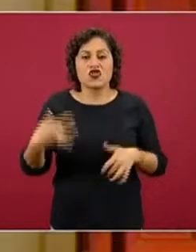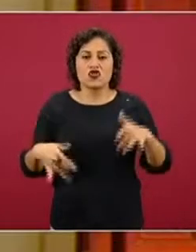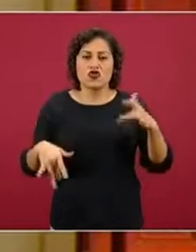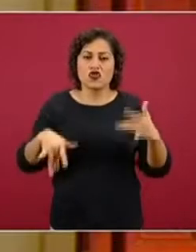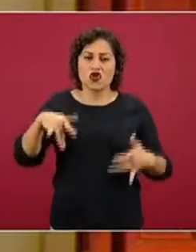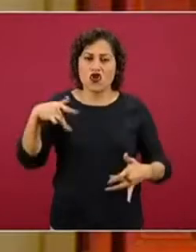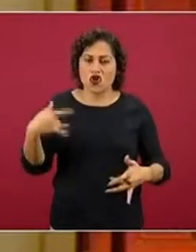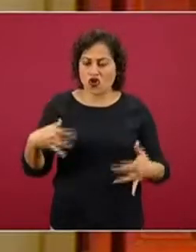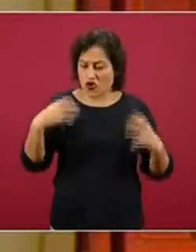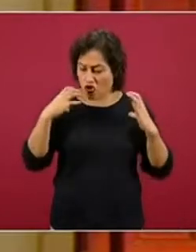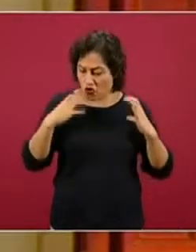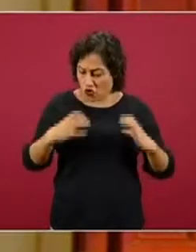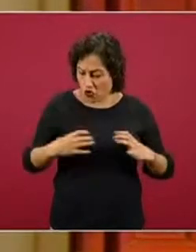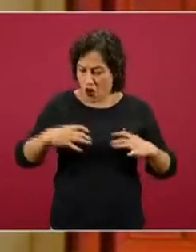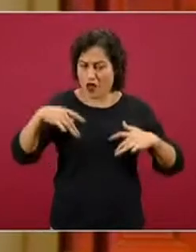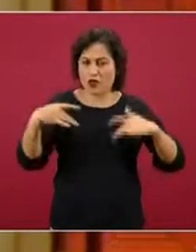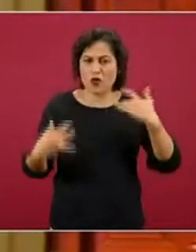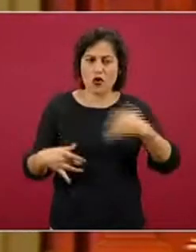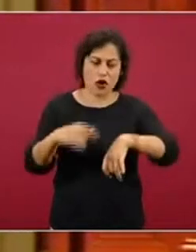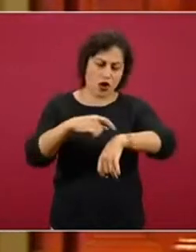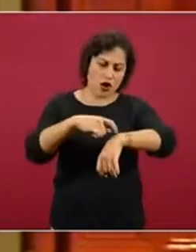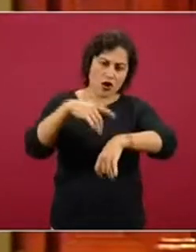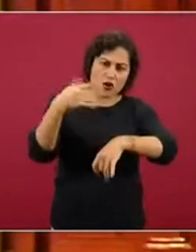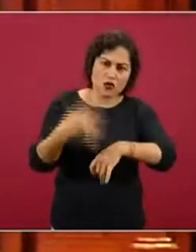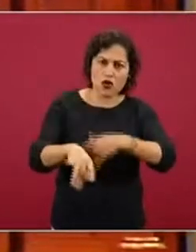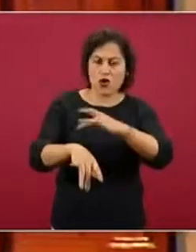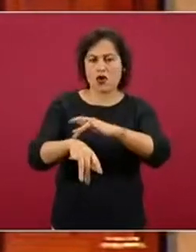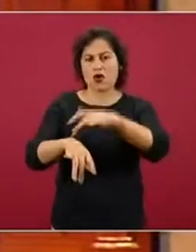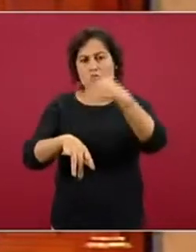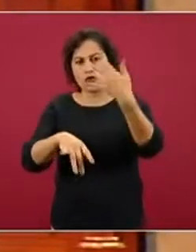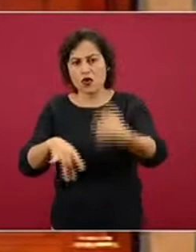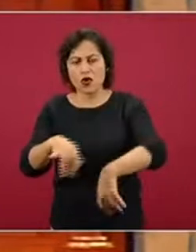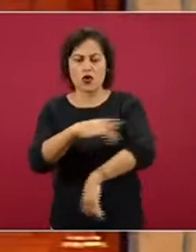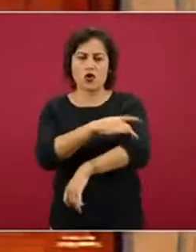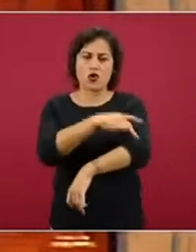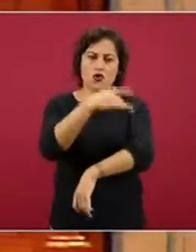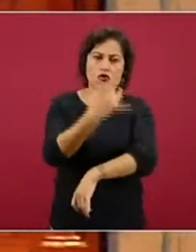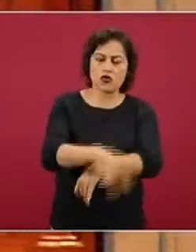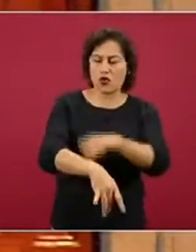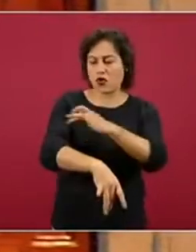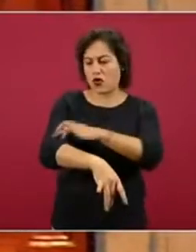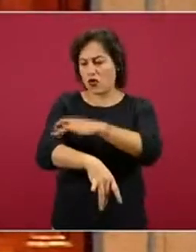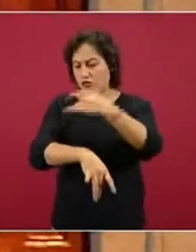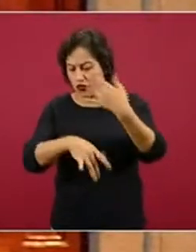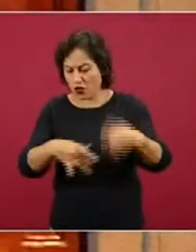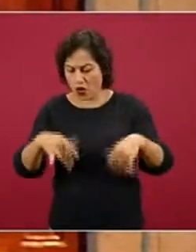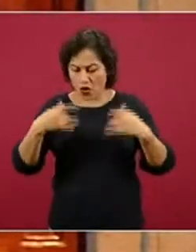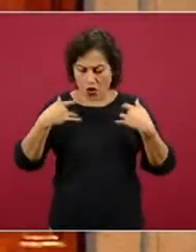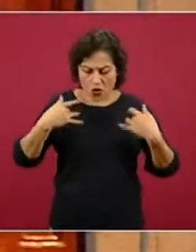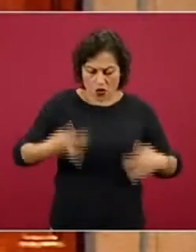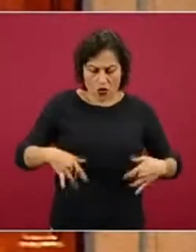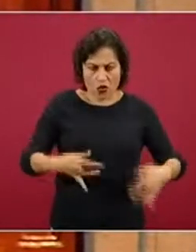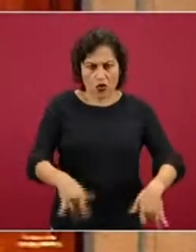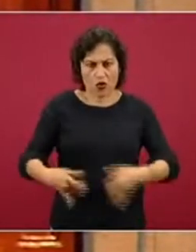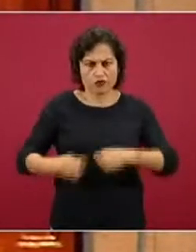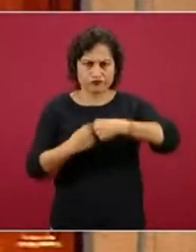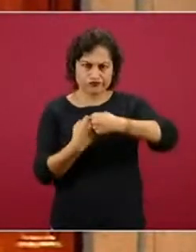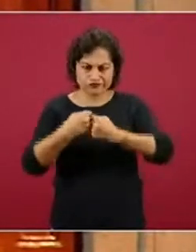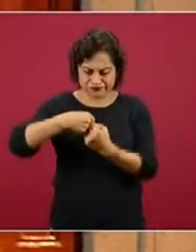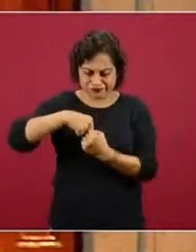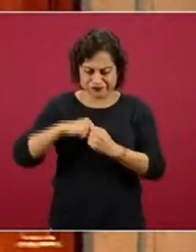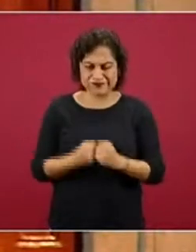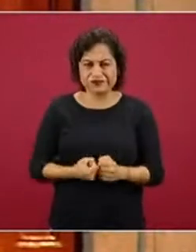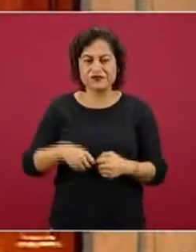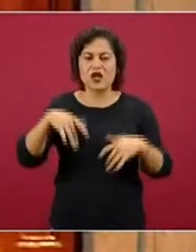dolor de articulaciones. Entonces la persona tiene fiebre, la persona tiene dolor en los hombros, en la cadera,